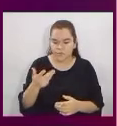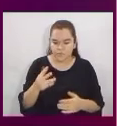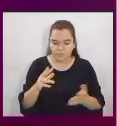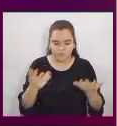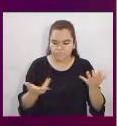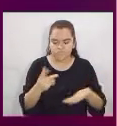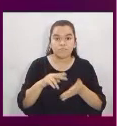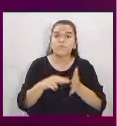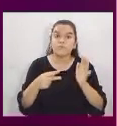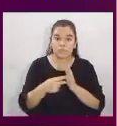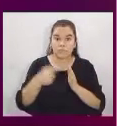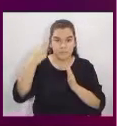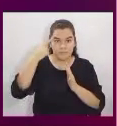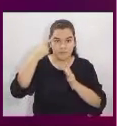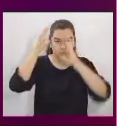a nivel